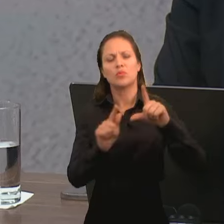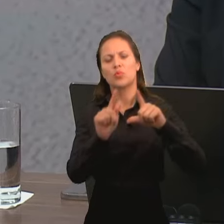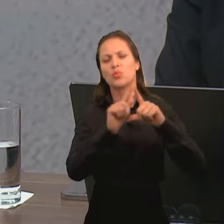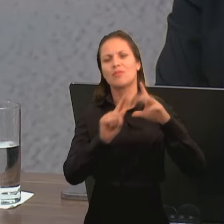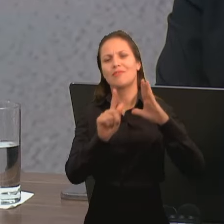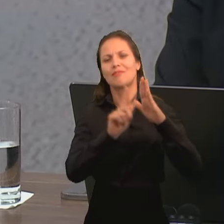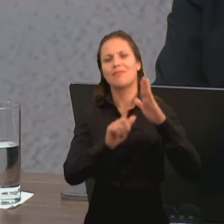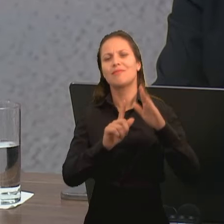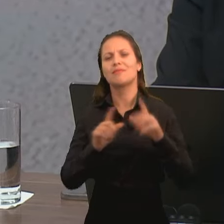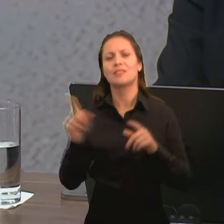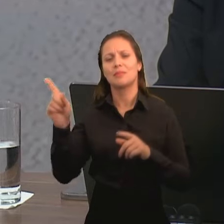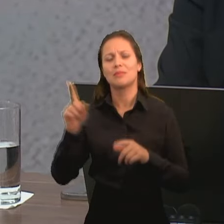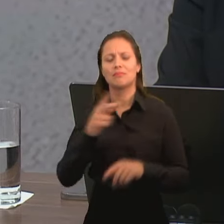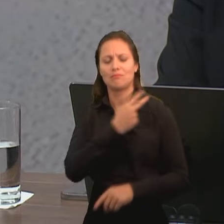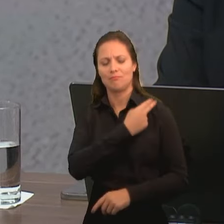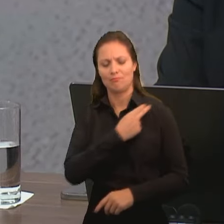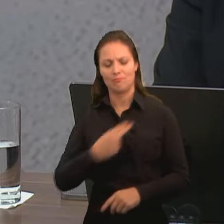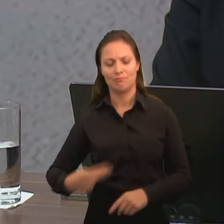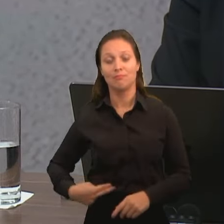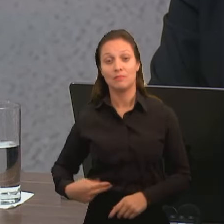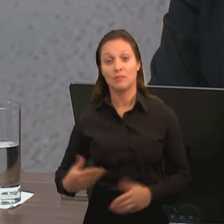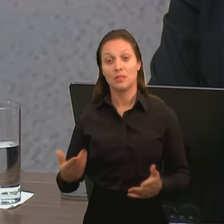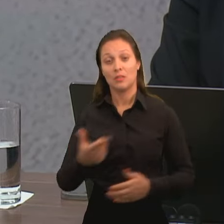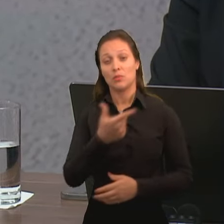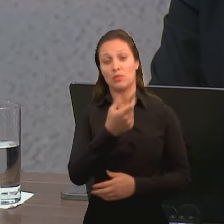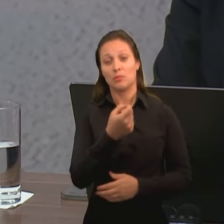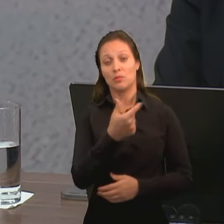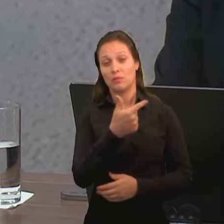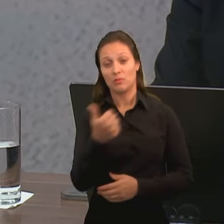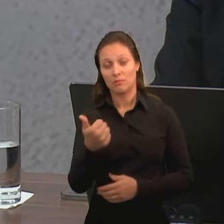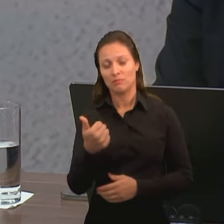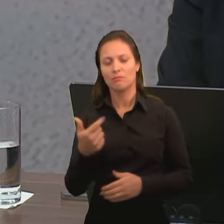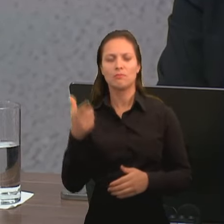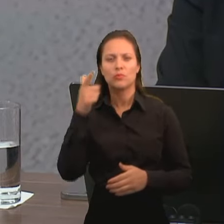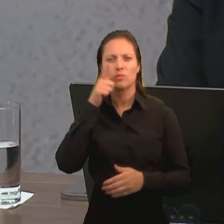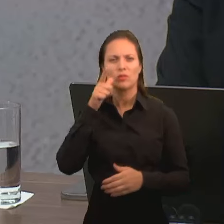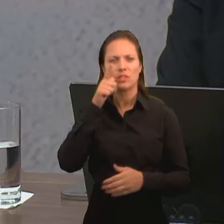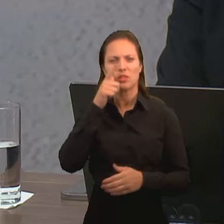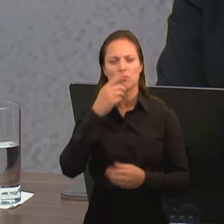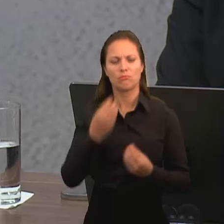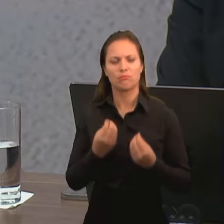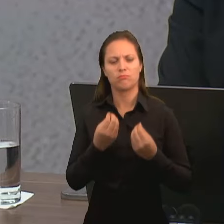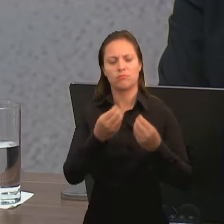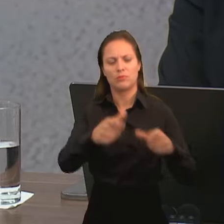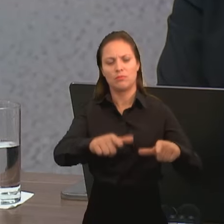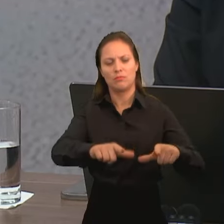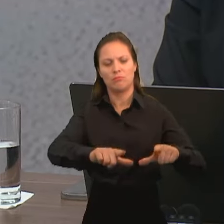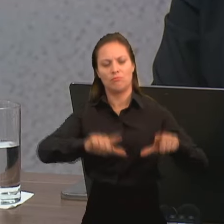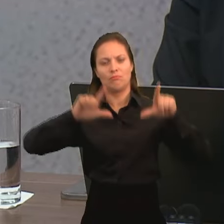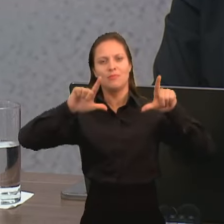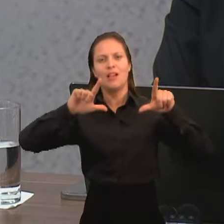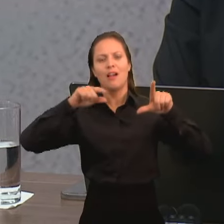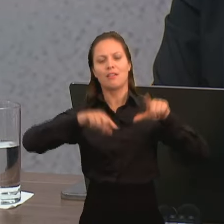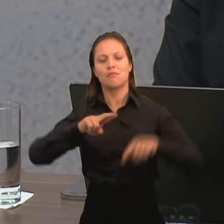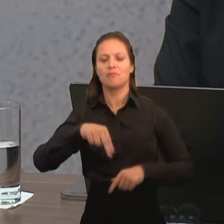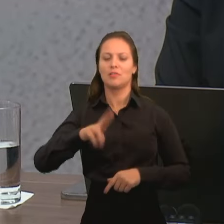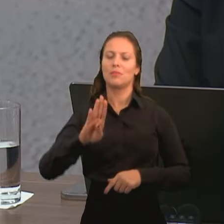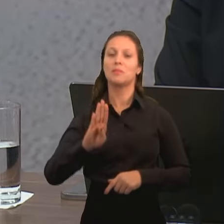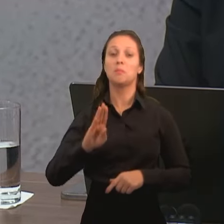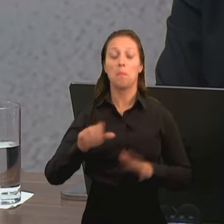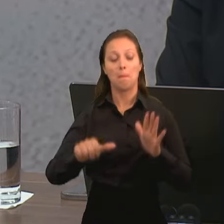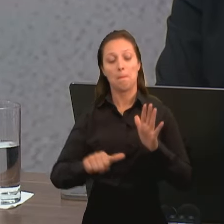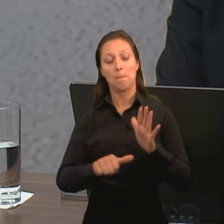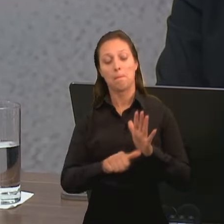IBM, Amazon y la Universidad de Harvard. En 2021, el profesor recibió el título de honor al mérito de la Universidad de